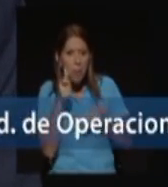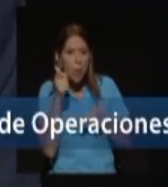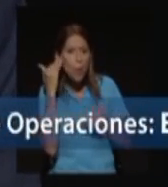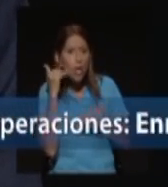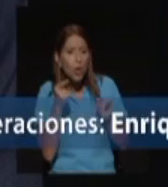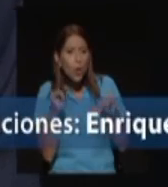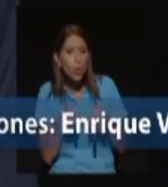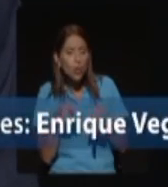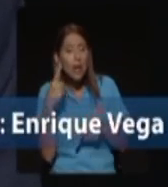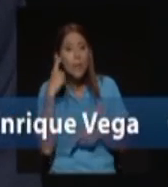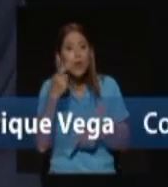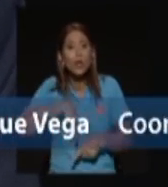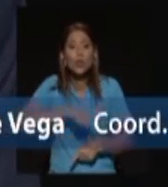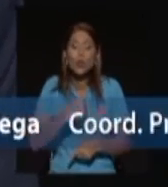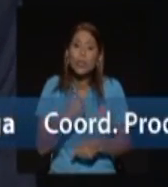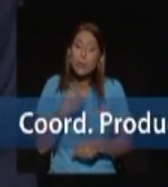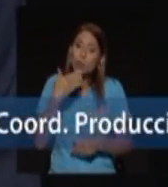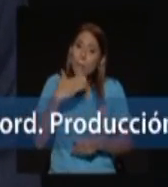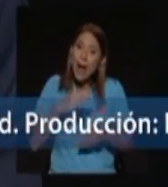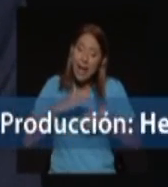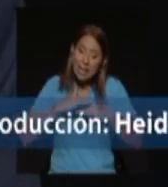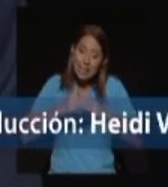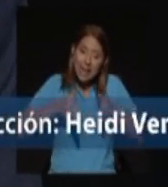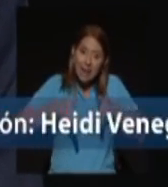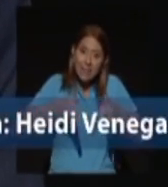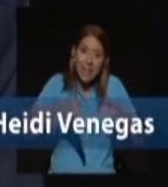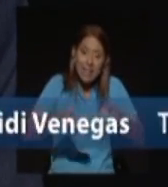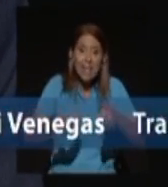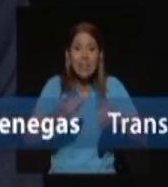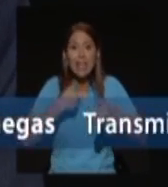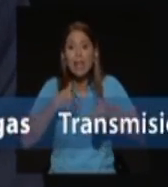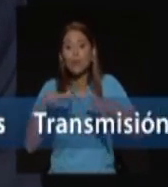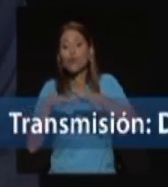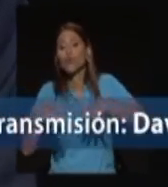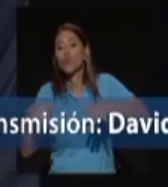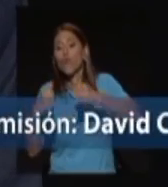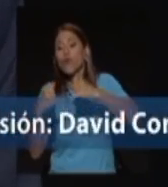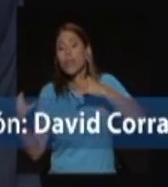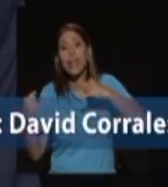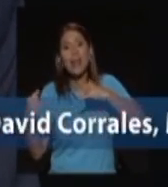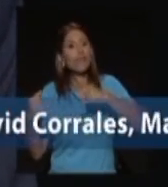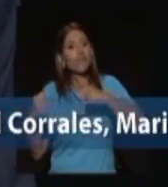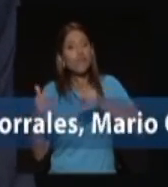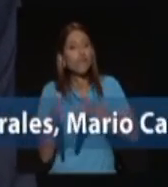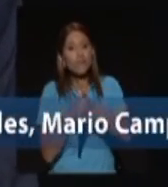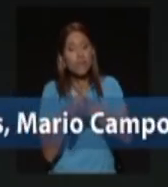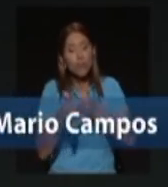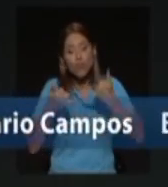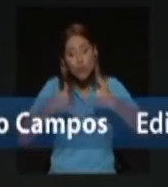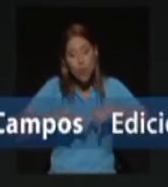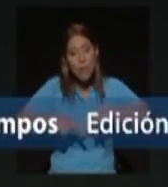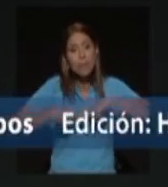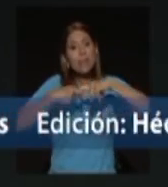Porque tenemos malas carreteras y puestos de frontera muy ineficientes. Esa deuda sigue pendiente.